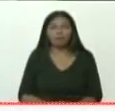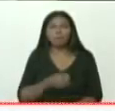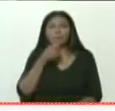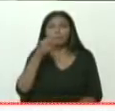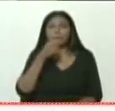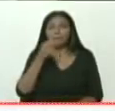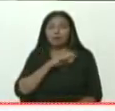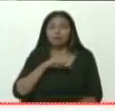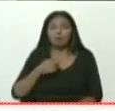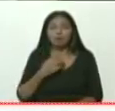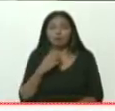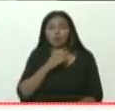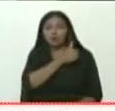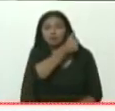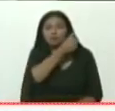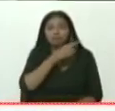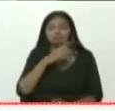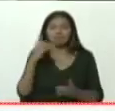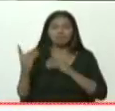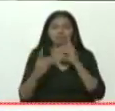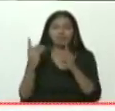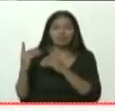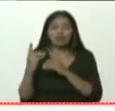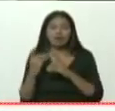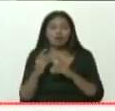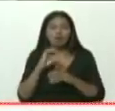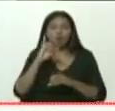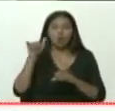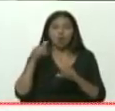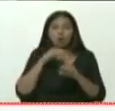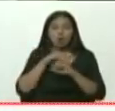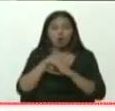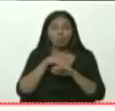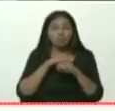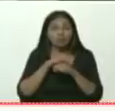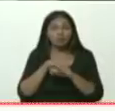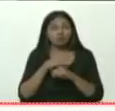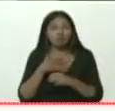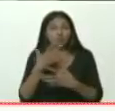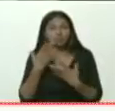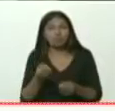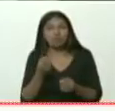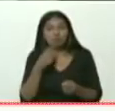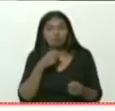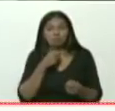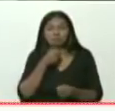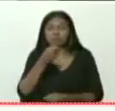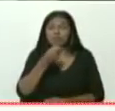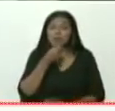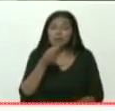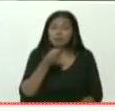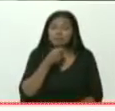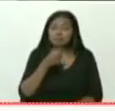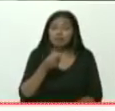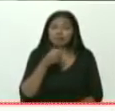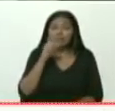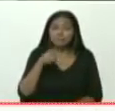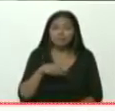entrevistaron con nuestro jefe de diálogo, Jorge Rodríguez. Y tengo entendido que se entrevistaron